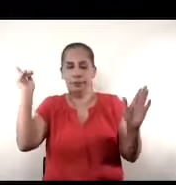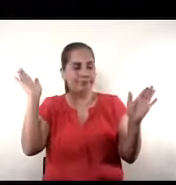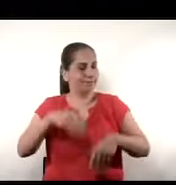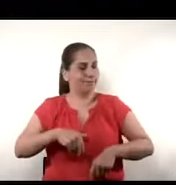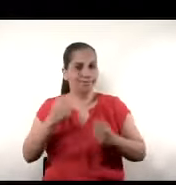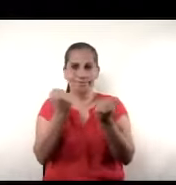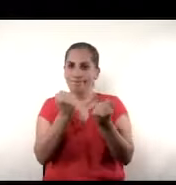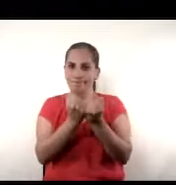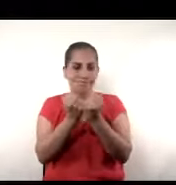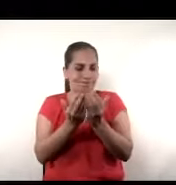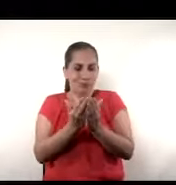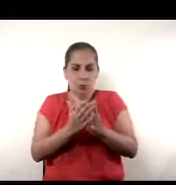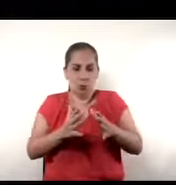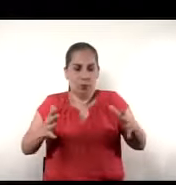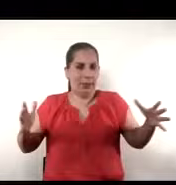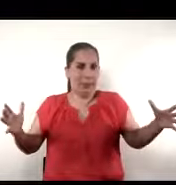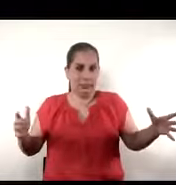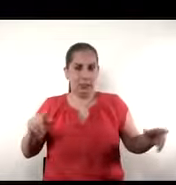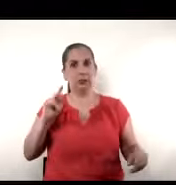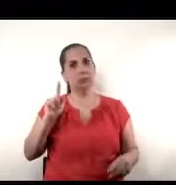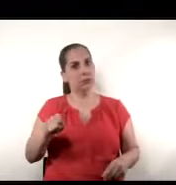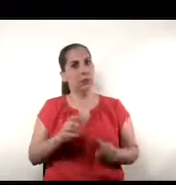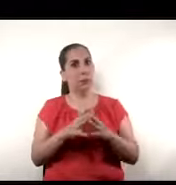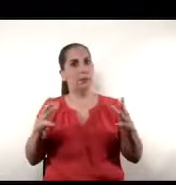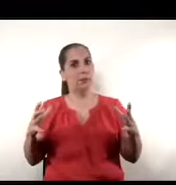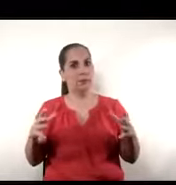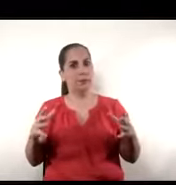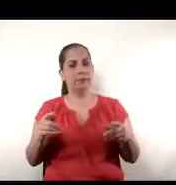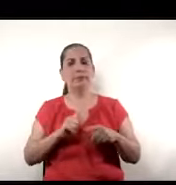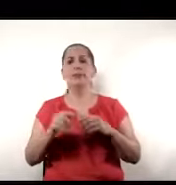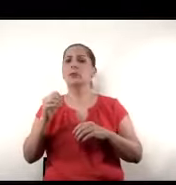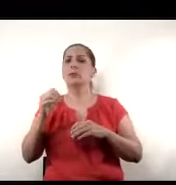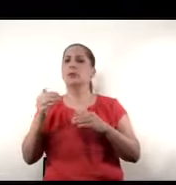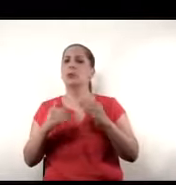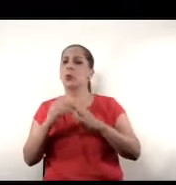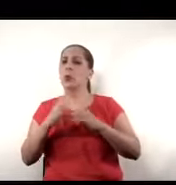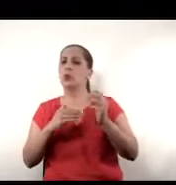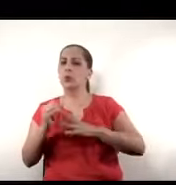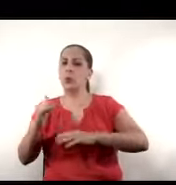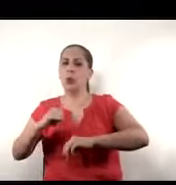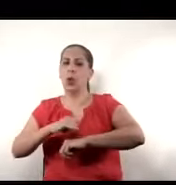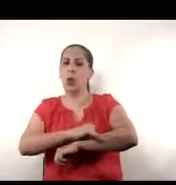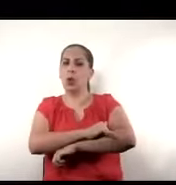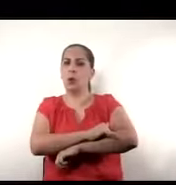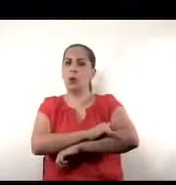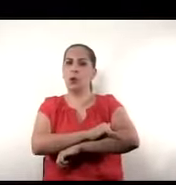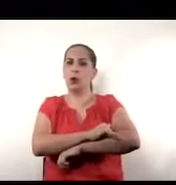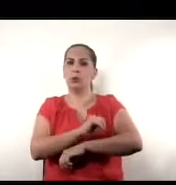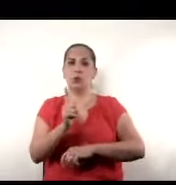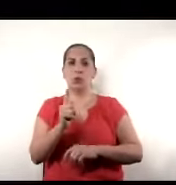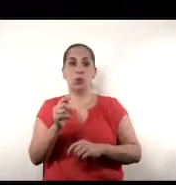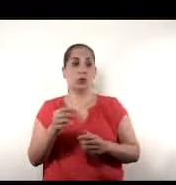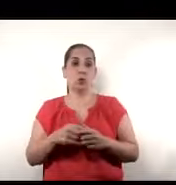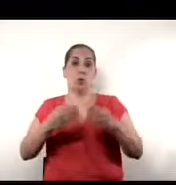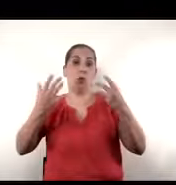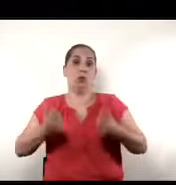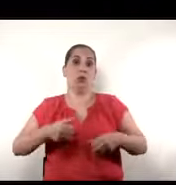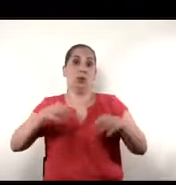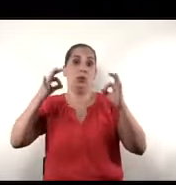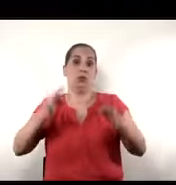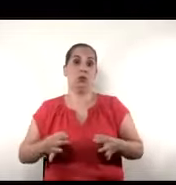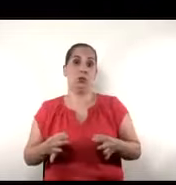de crecer al ritmo que se necesitaba. Y construir un aeropuerto no es, ahí sí, no es un asunto de decisión